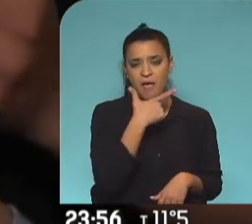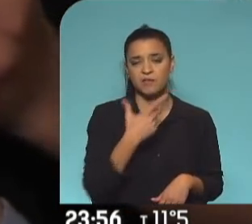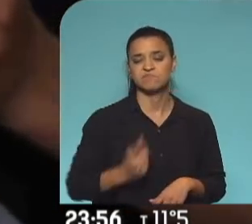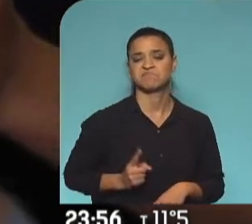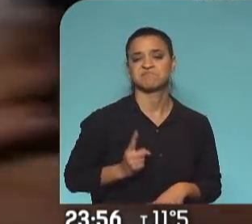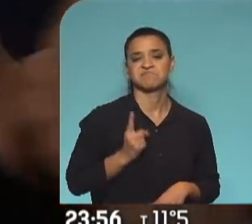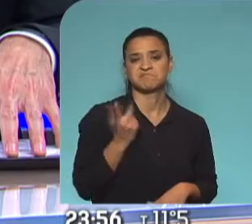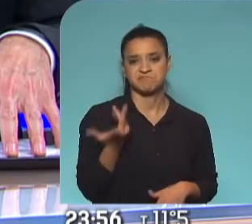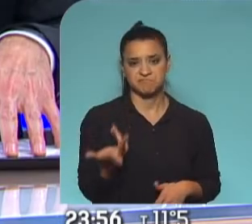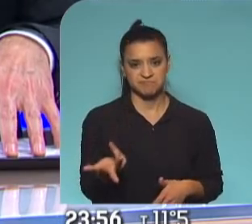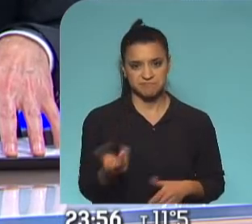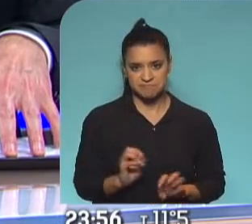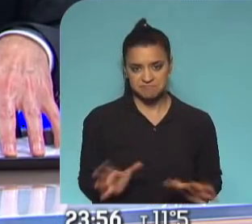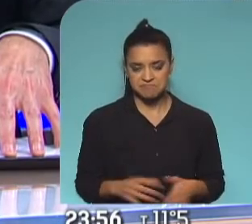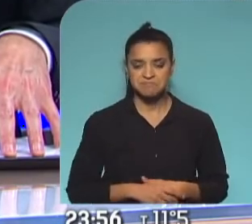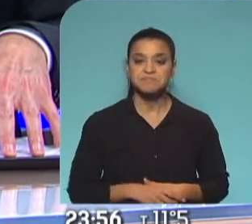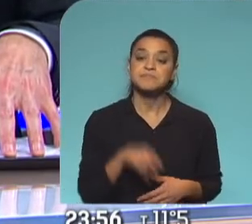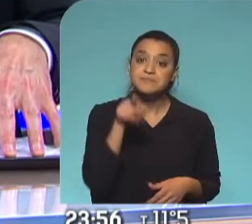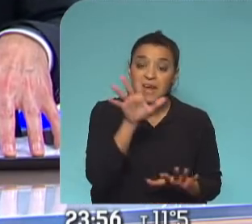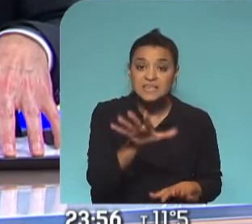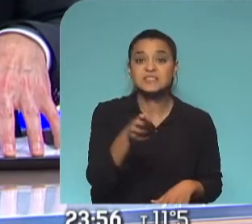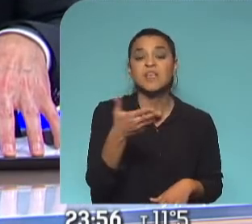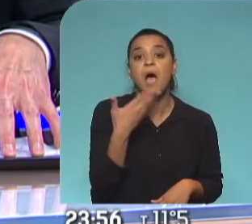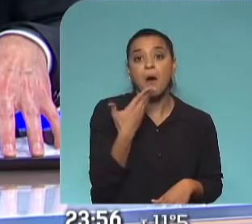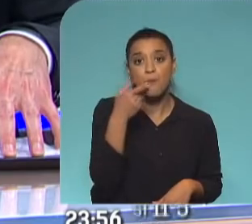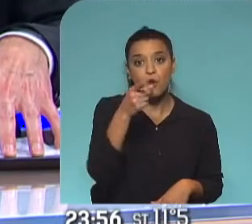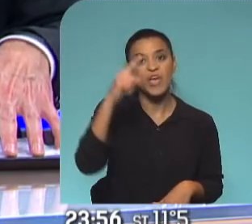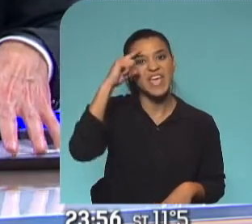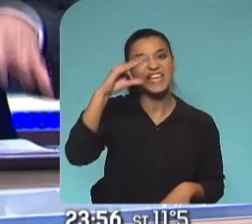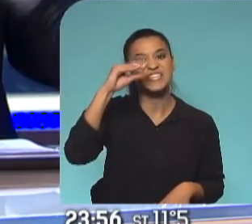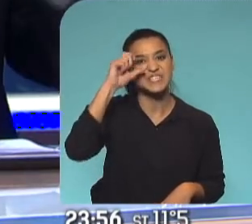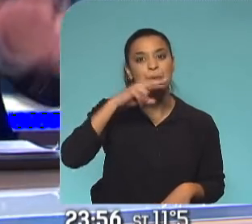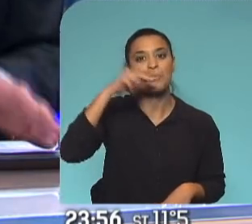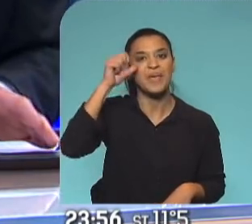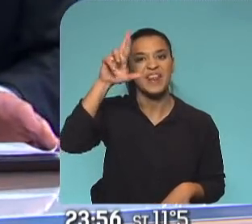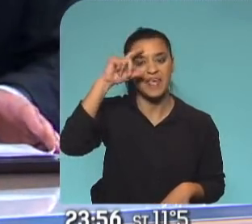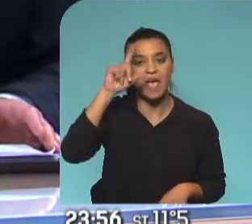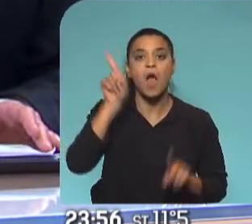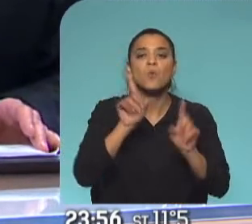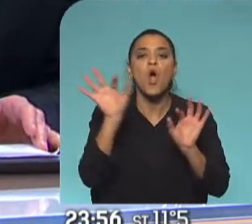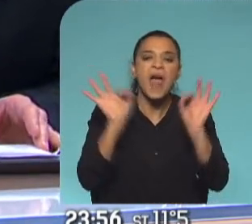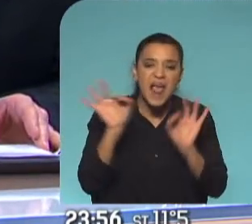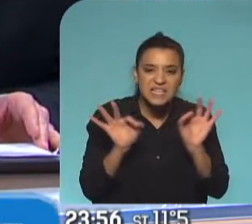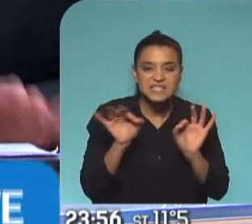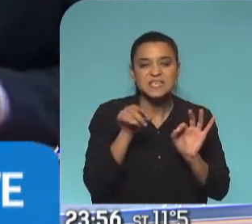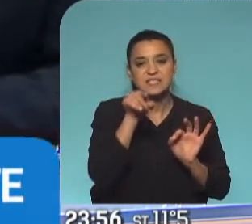soberbia, arrogante. Bueno, ahí estaba entonces la palabra de Echeverre. Algunos de los análisis que han